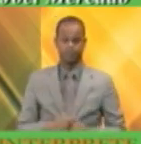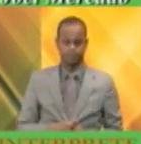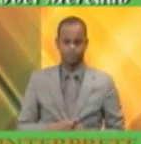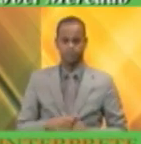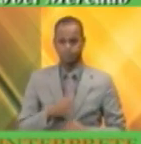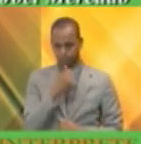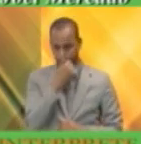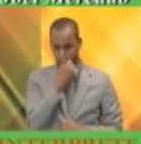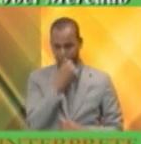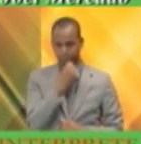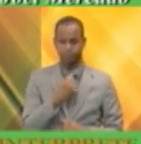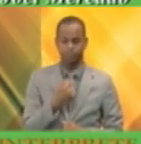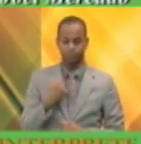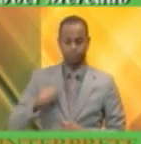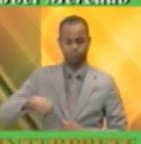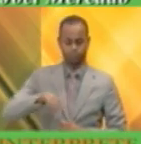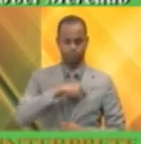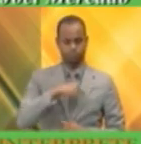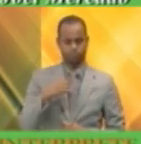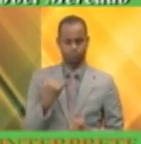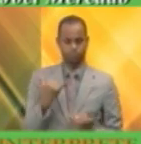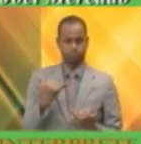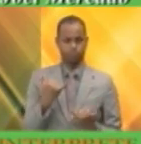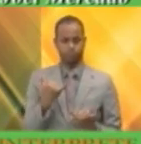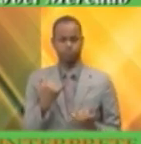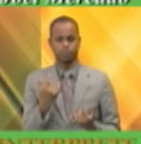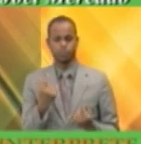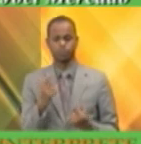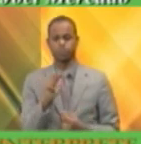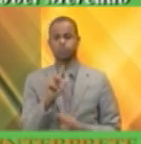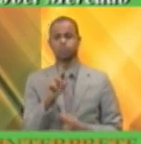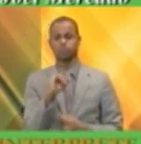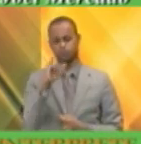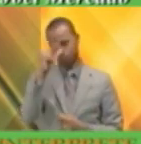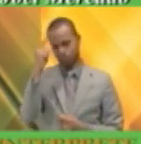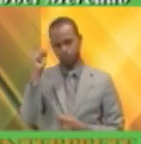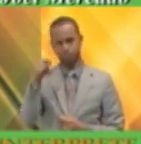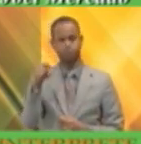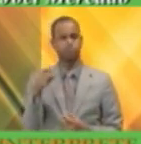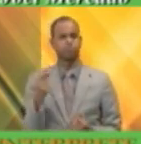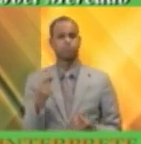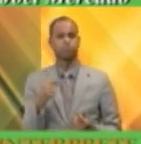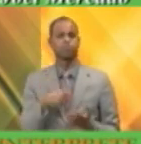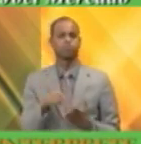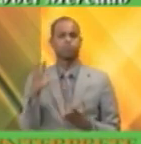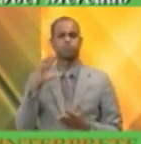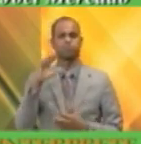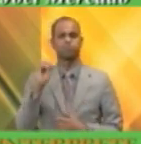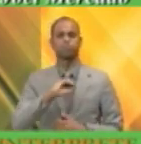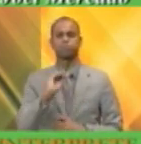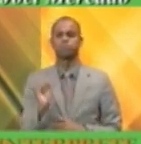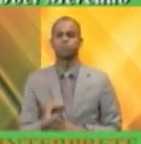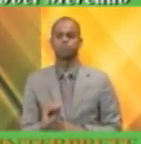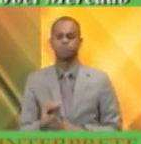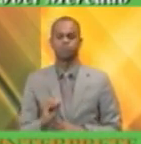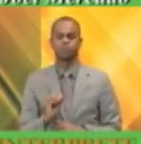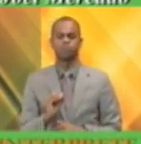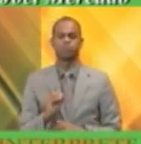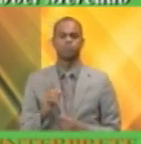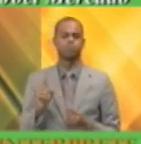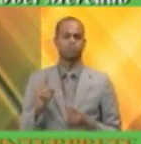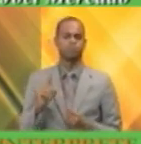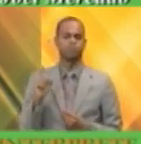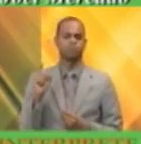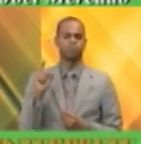ahora mismo tenemos, el 31 de julio teníamos que pagar el 50%, tenemos